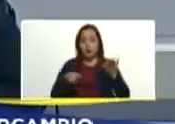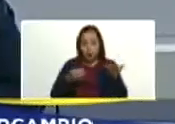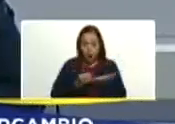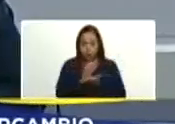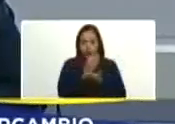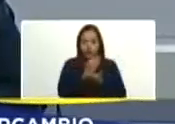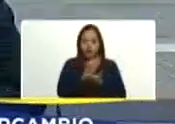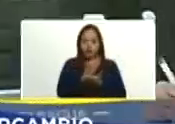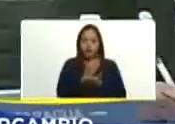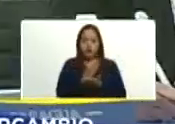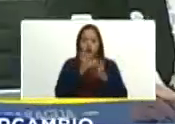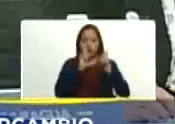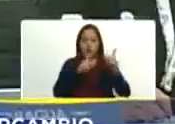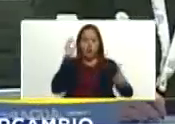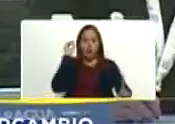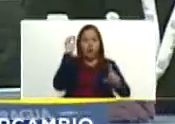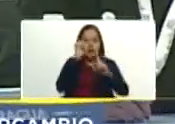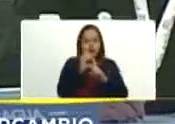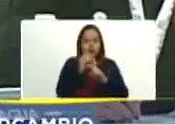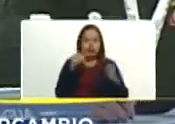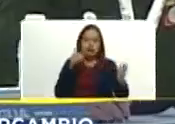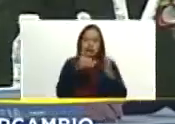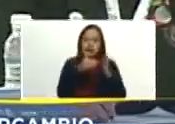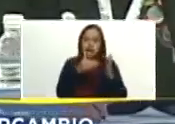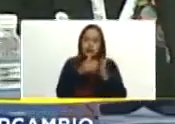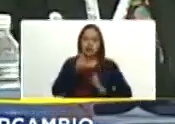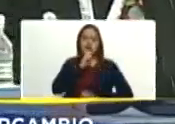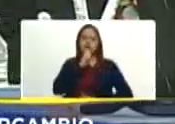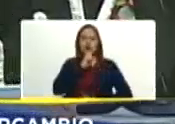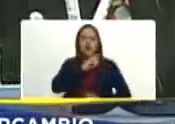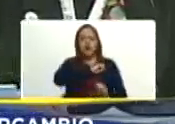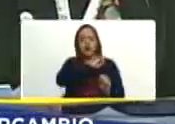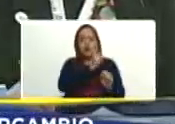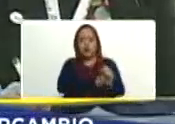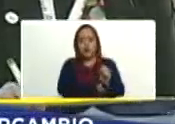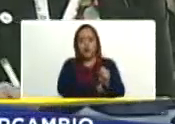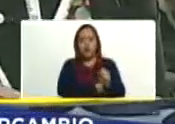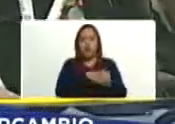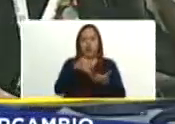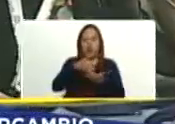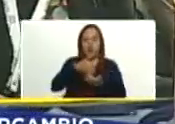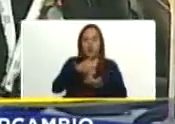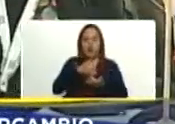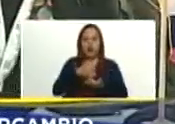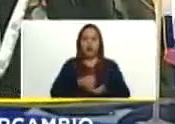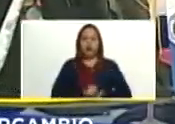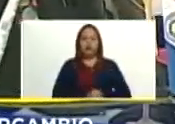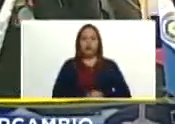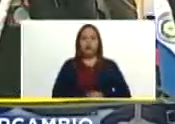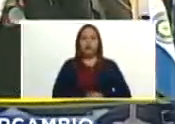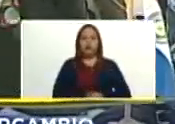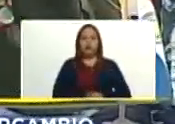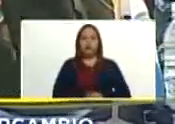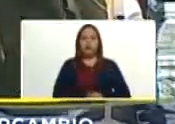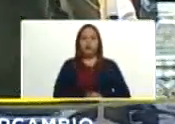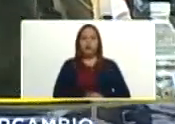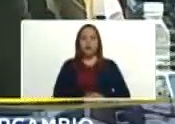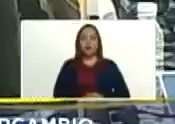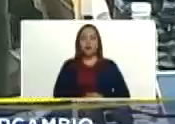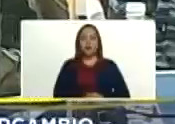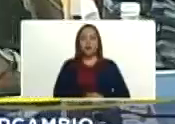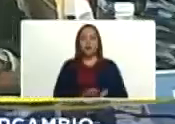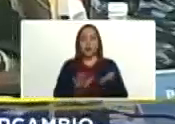los retos, las limitaciones, las fortalezas, las debilidades de